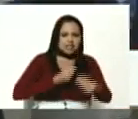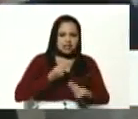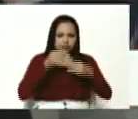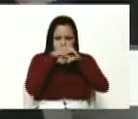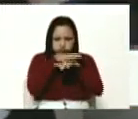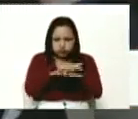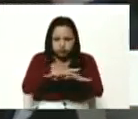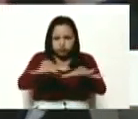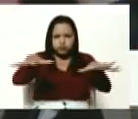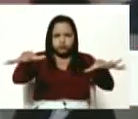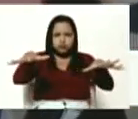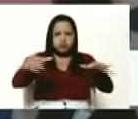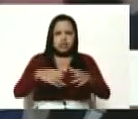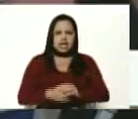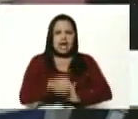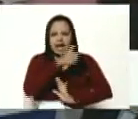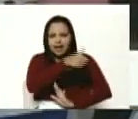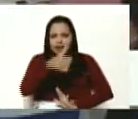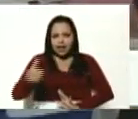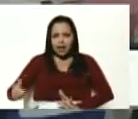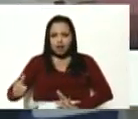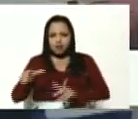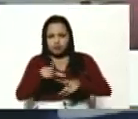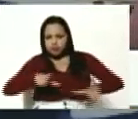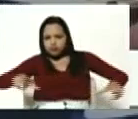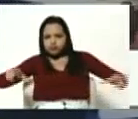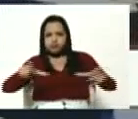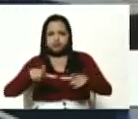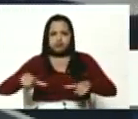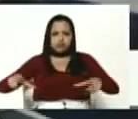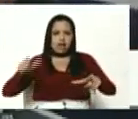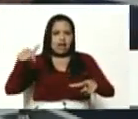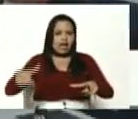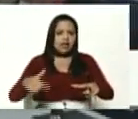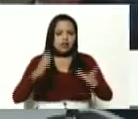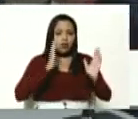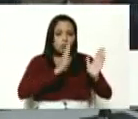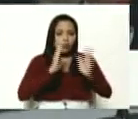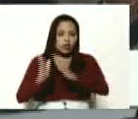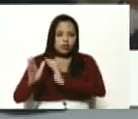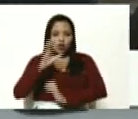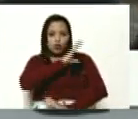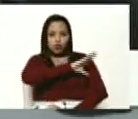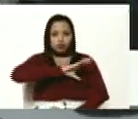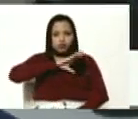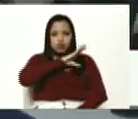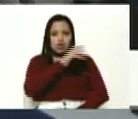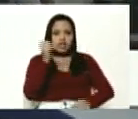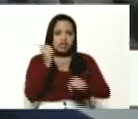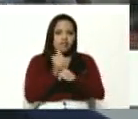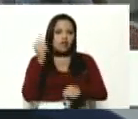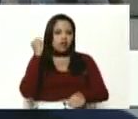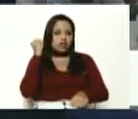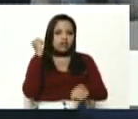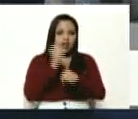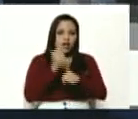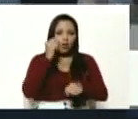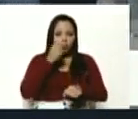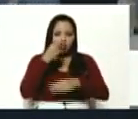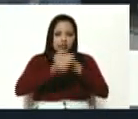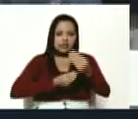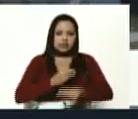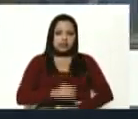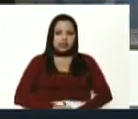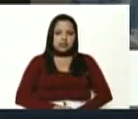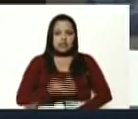en cada territorio de esta organización de costes productivos de trabajadores y trabajadoras que tiene